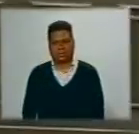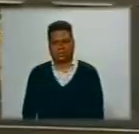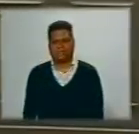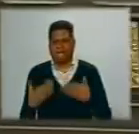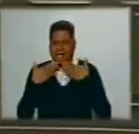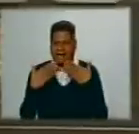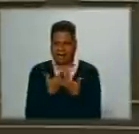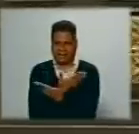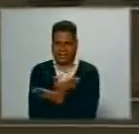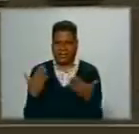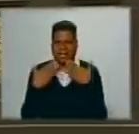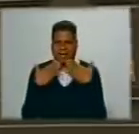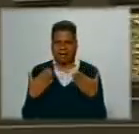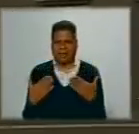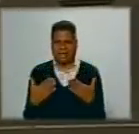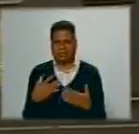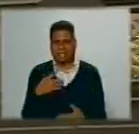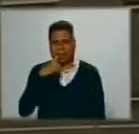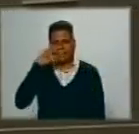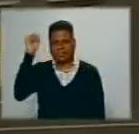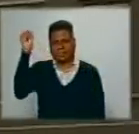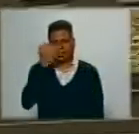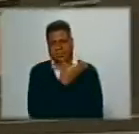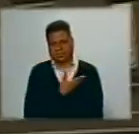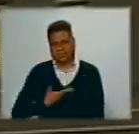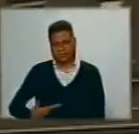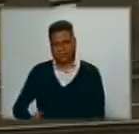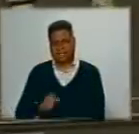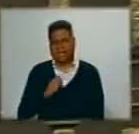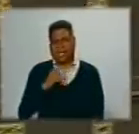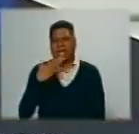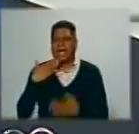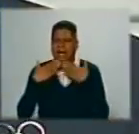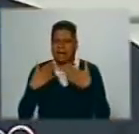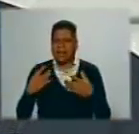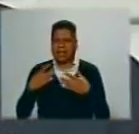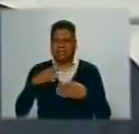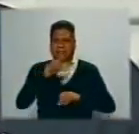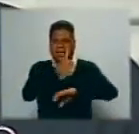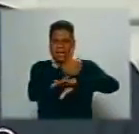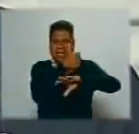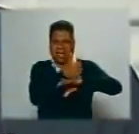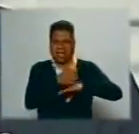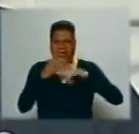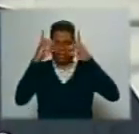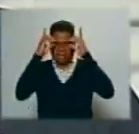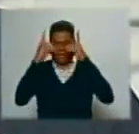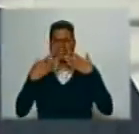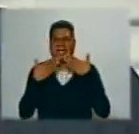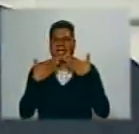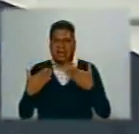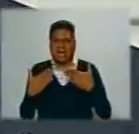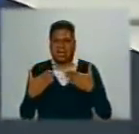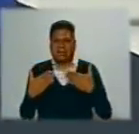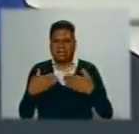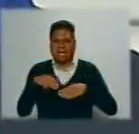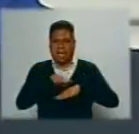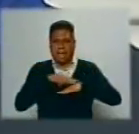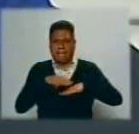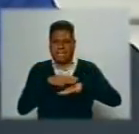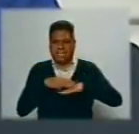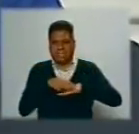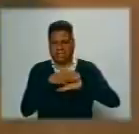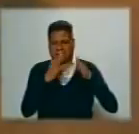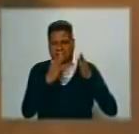Gracias, gracias presidente Maduro, gracias presidenta Delcy, gracias ministro Jorge Rodríguez, gracias